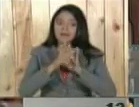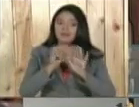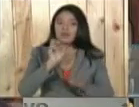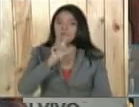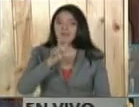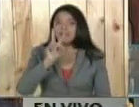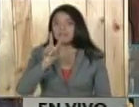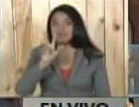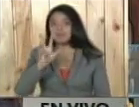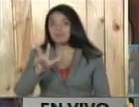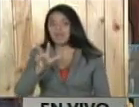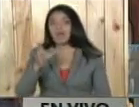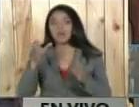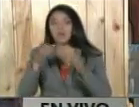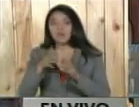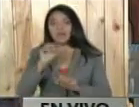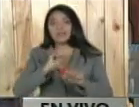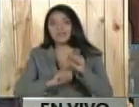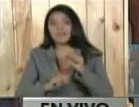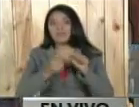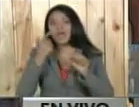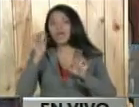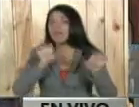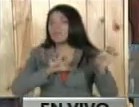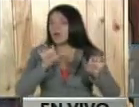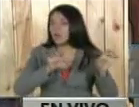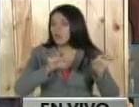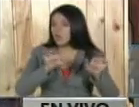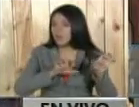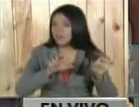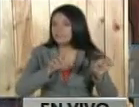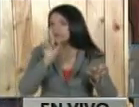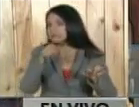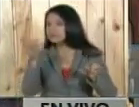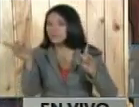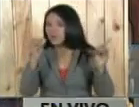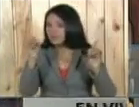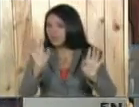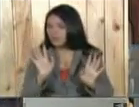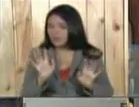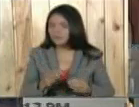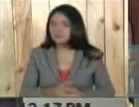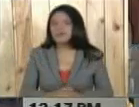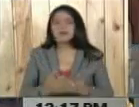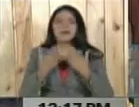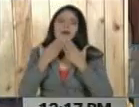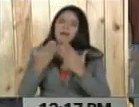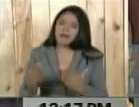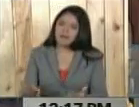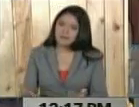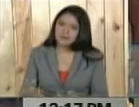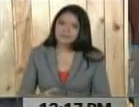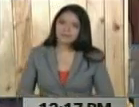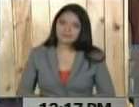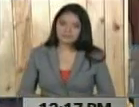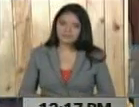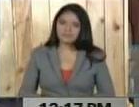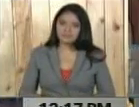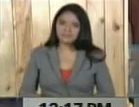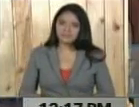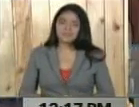que el Consejo de Defensa de la Nación evalúe los escenarios de ese diálogo. Agradezco una vez más